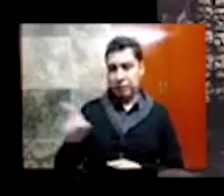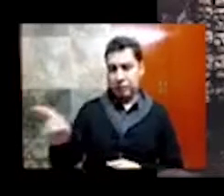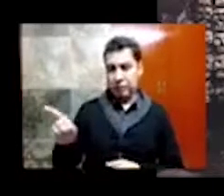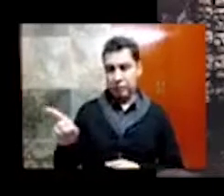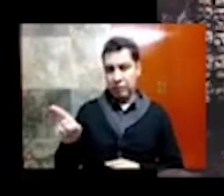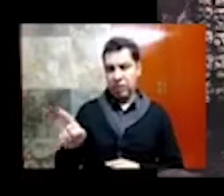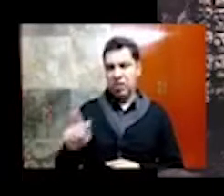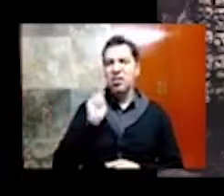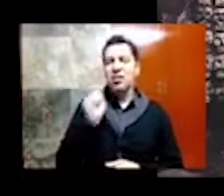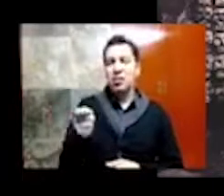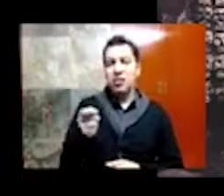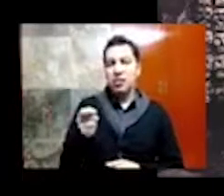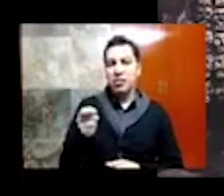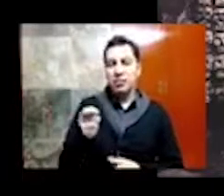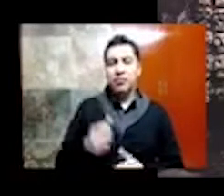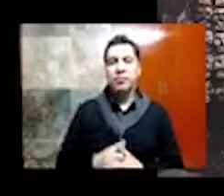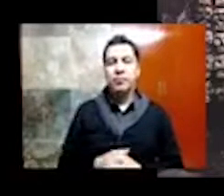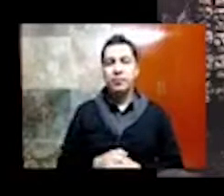esquina de